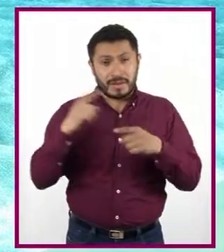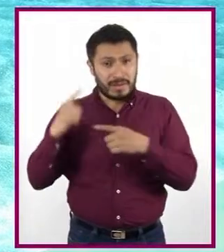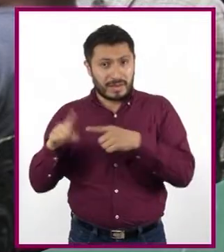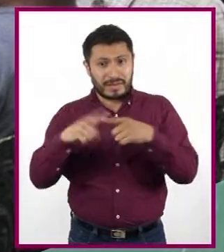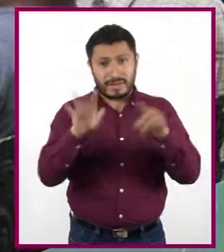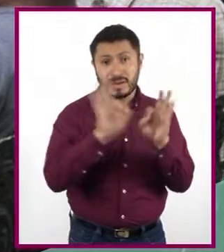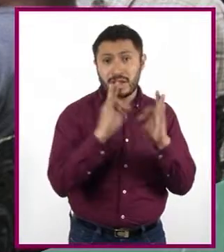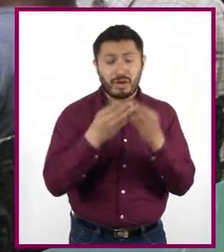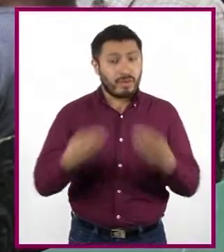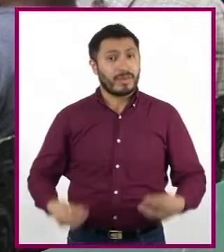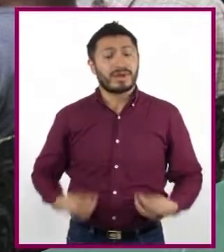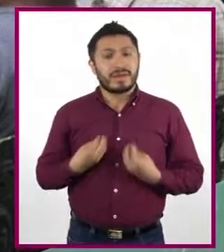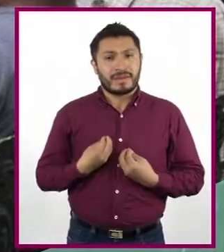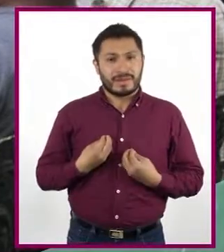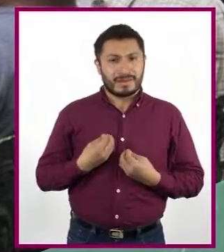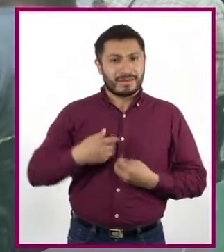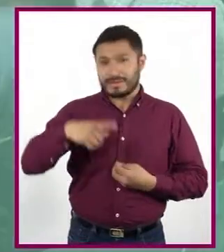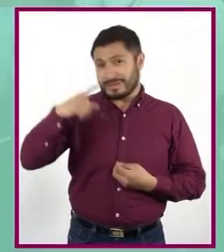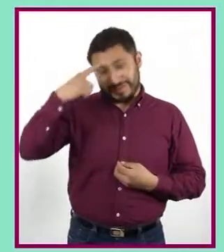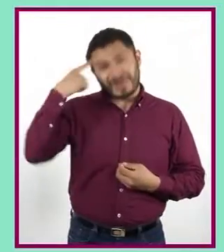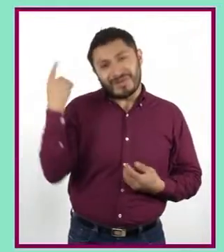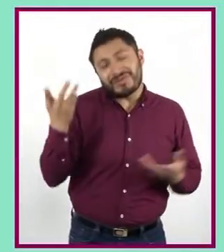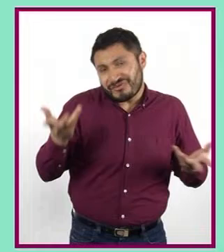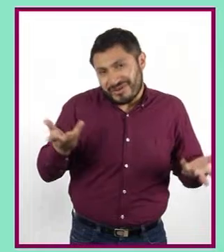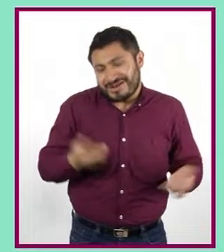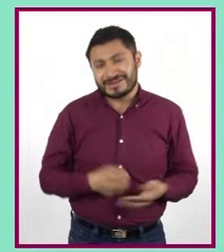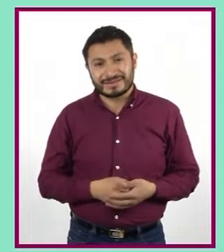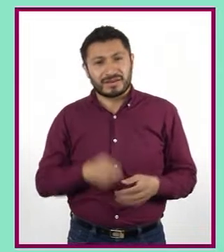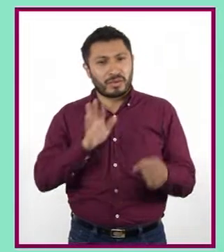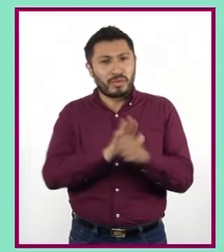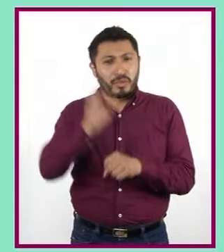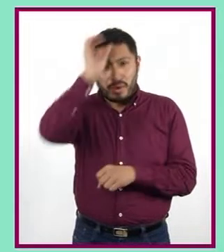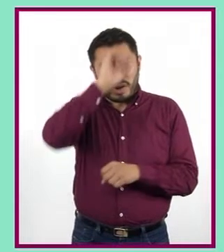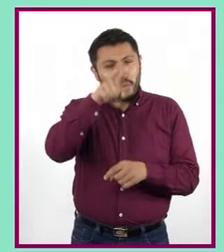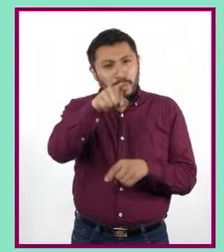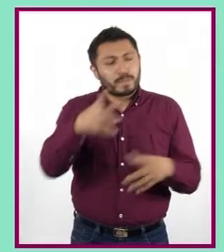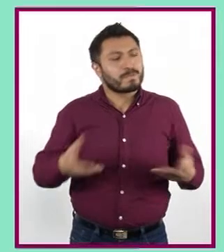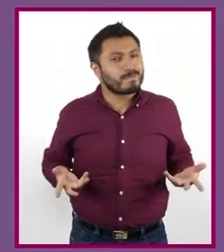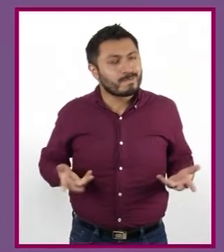biodiversidad. No es tan difícil, ¿verdad? ¿Qué opinas?